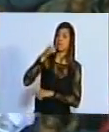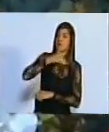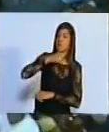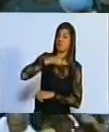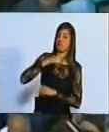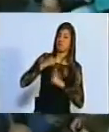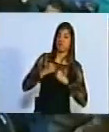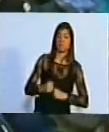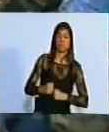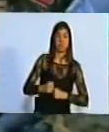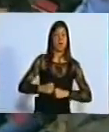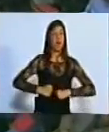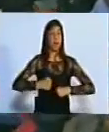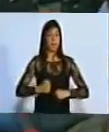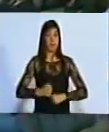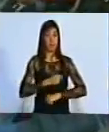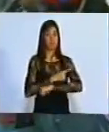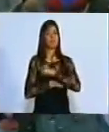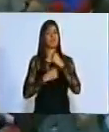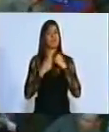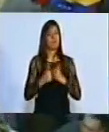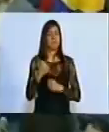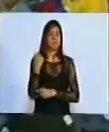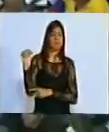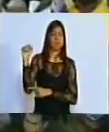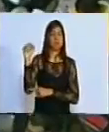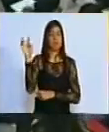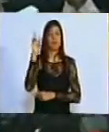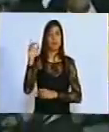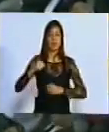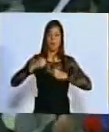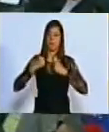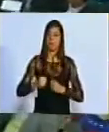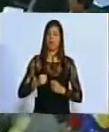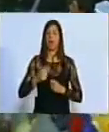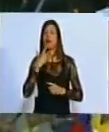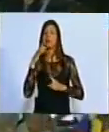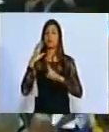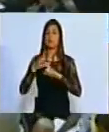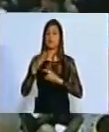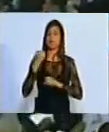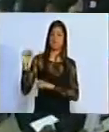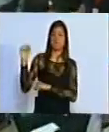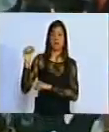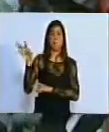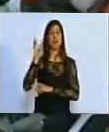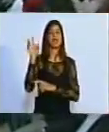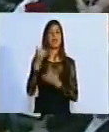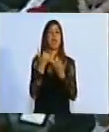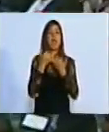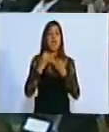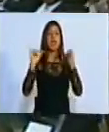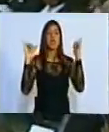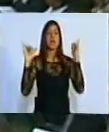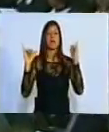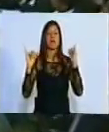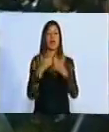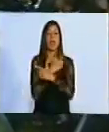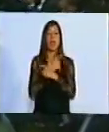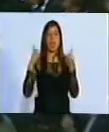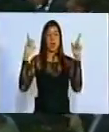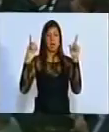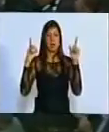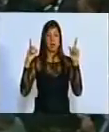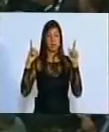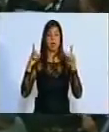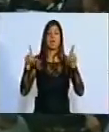200 años y que hoy resaltamos que no lo vamos a hacer jamás. Venezuela sigue siendo una patria libre, independiente, y que